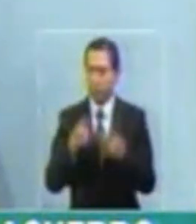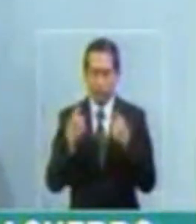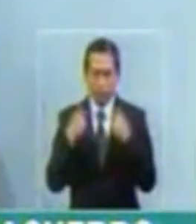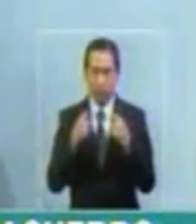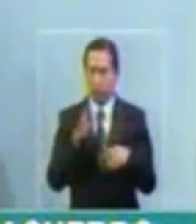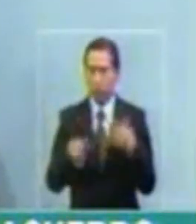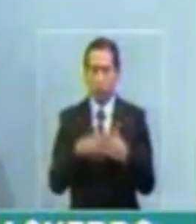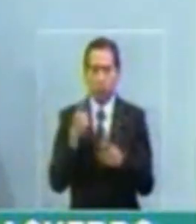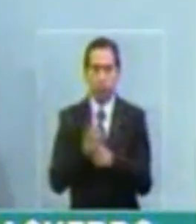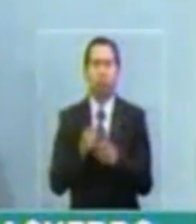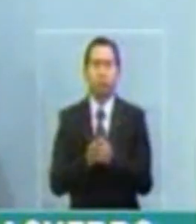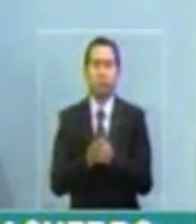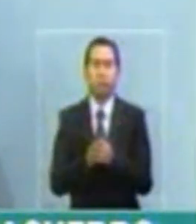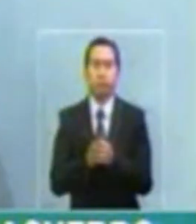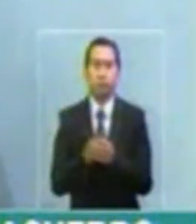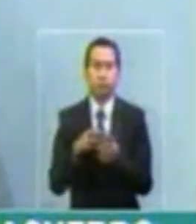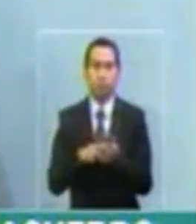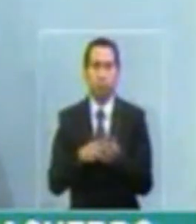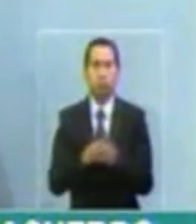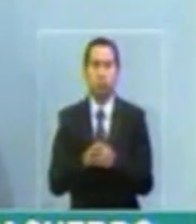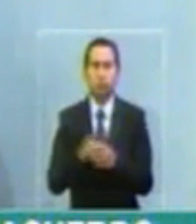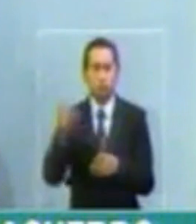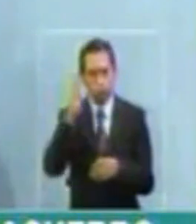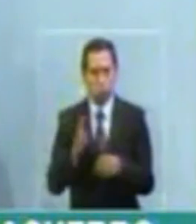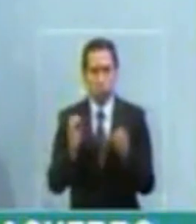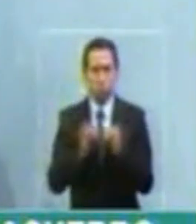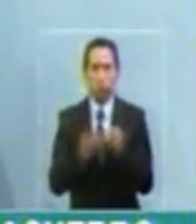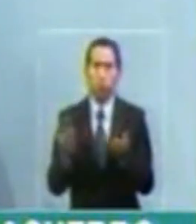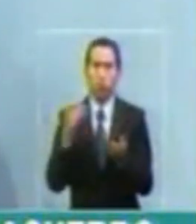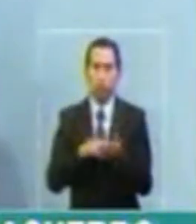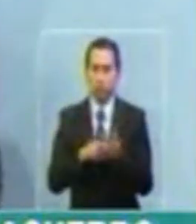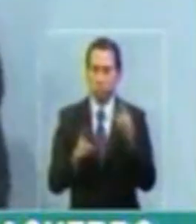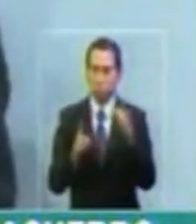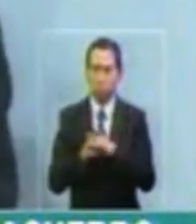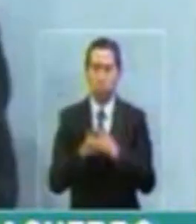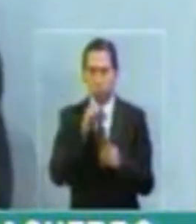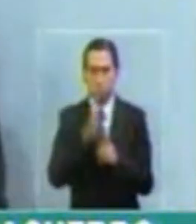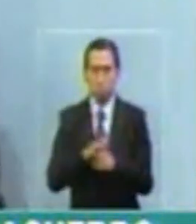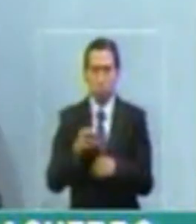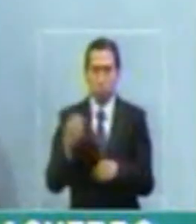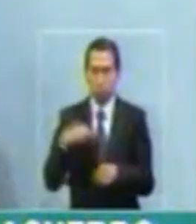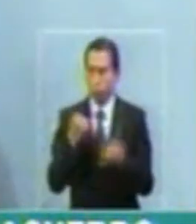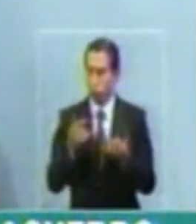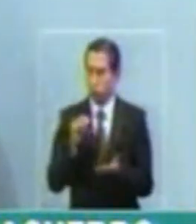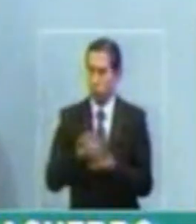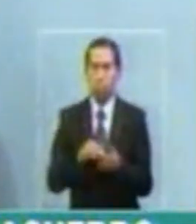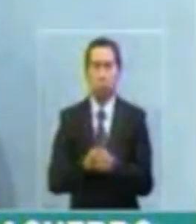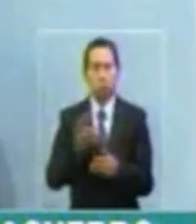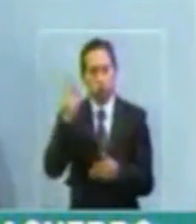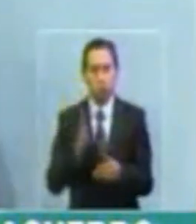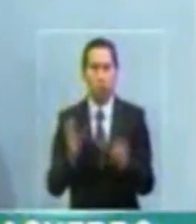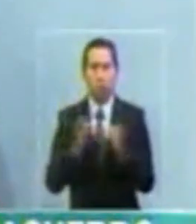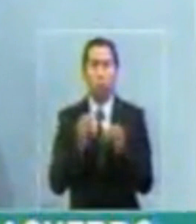esfuerzos para que jamás vuelva a ocurrir, y ese es el compromiso que hemos asumido hoy día, que jamás